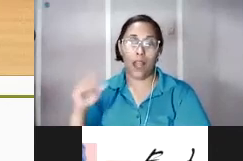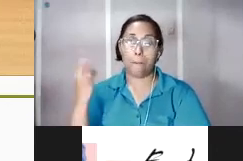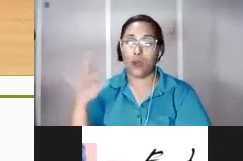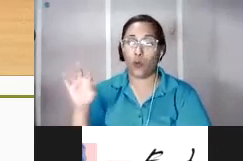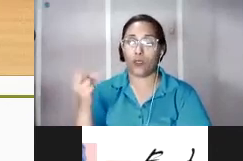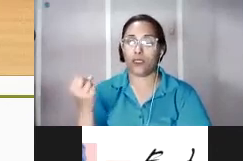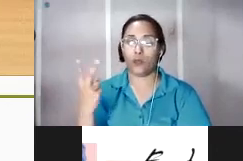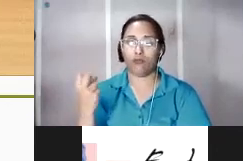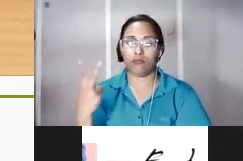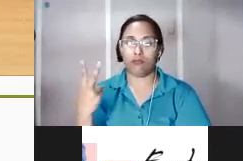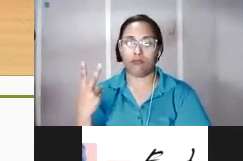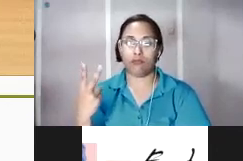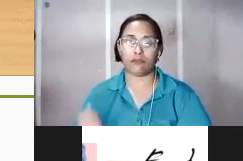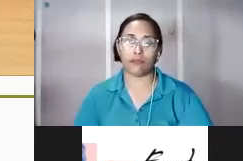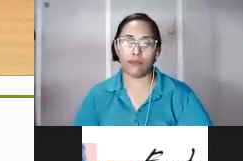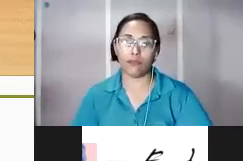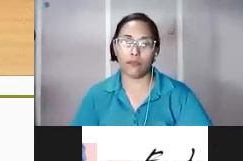Y